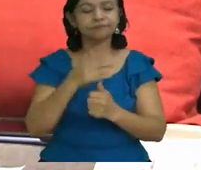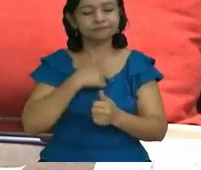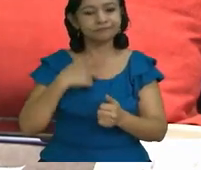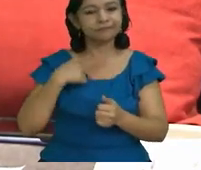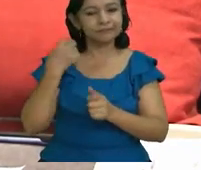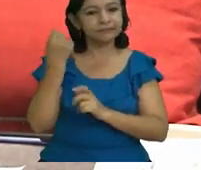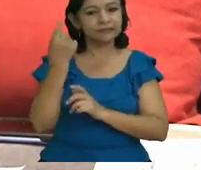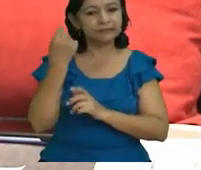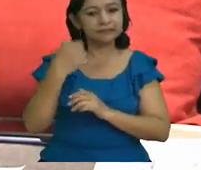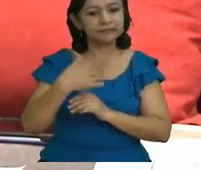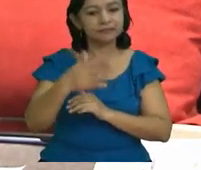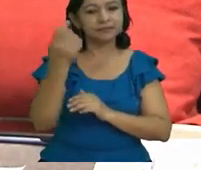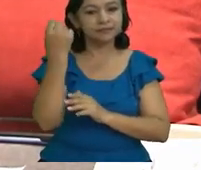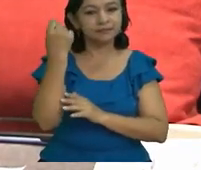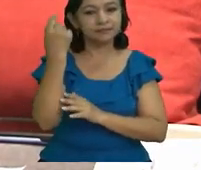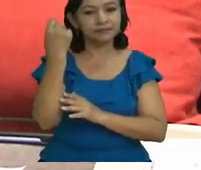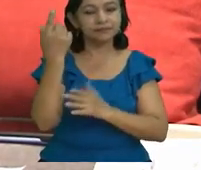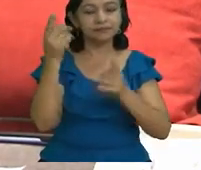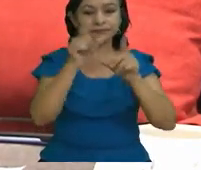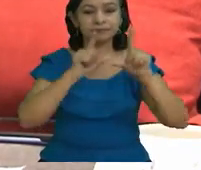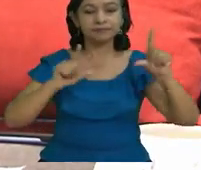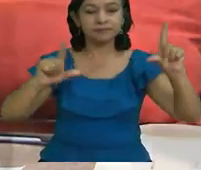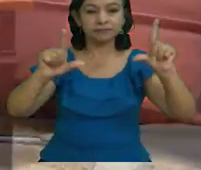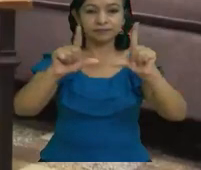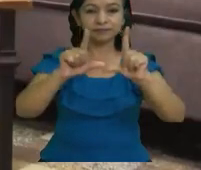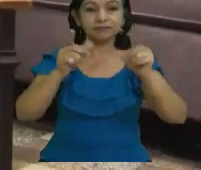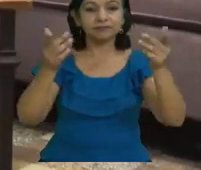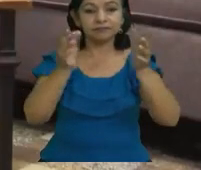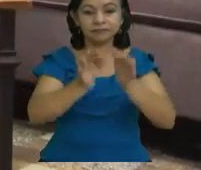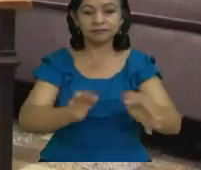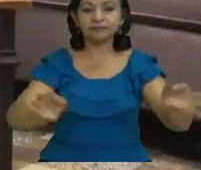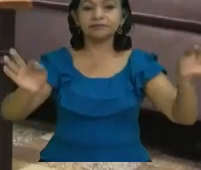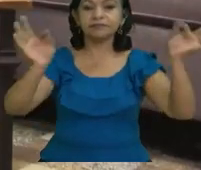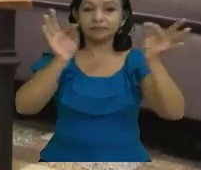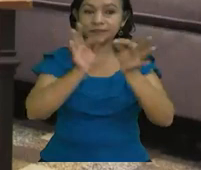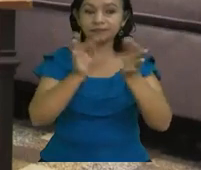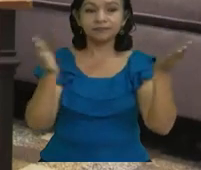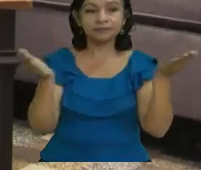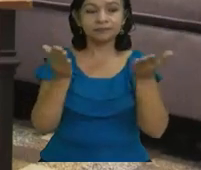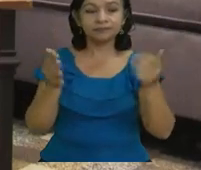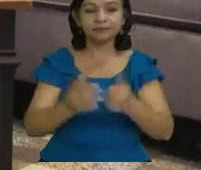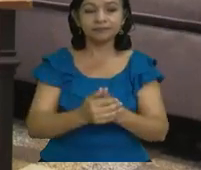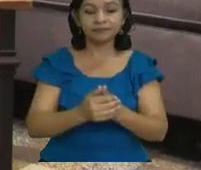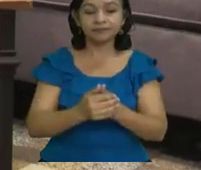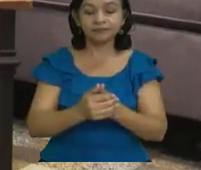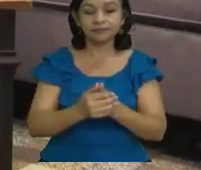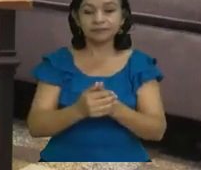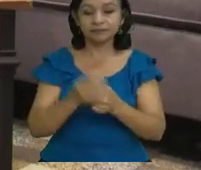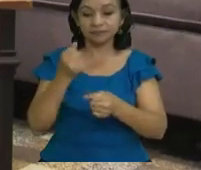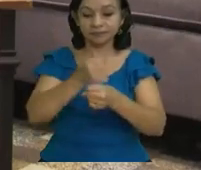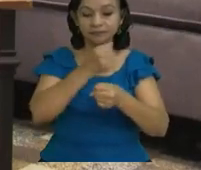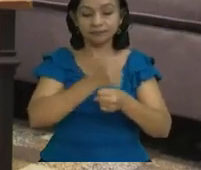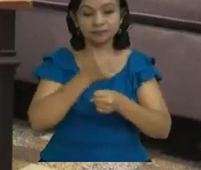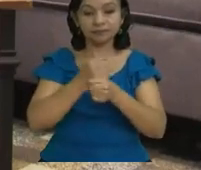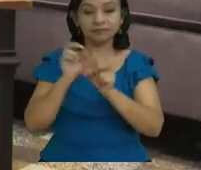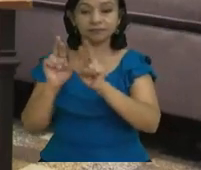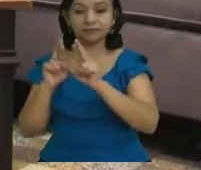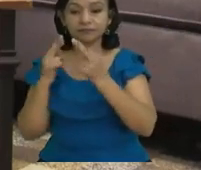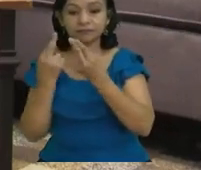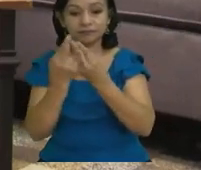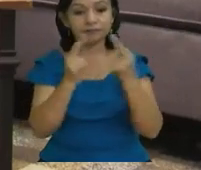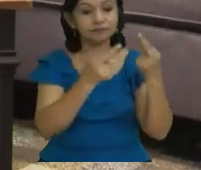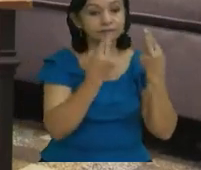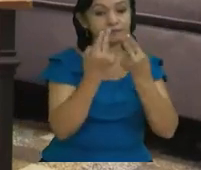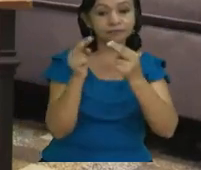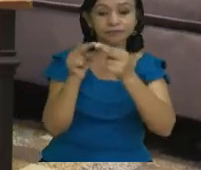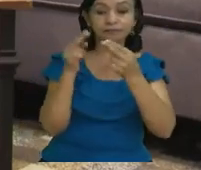Y sin duda alguna, espacios muy importantes también no solo para el fomento, sino también para el encuentro, porque entiendo que